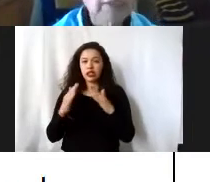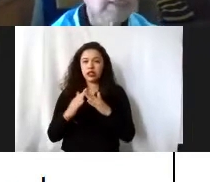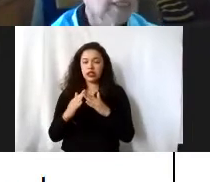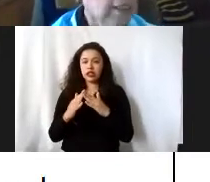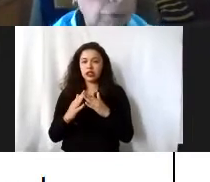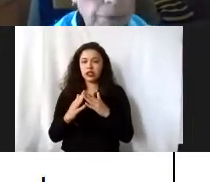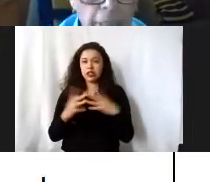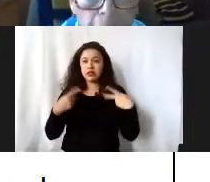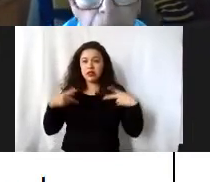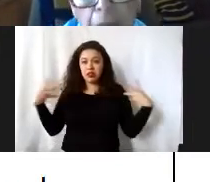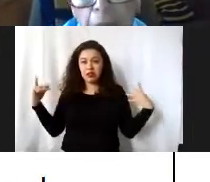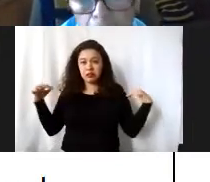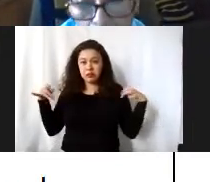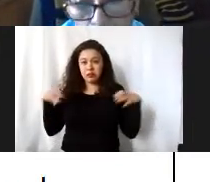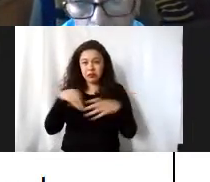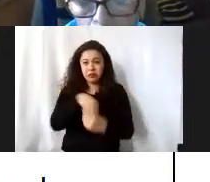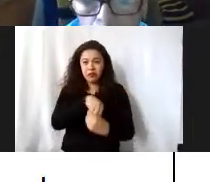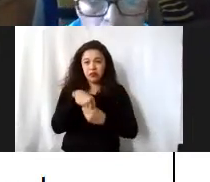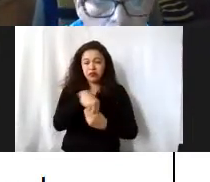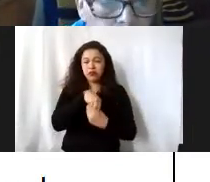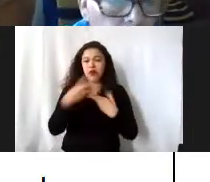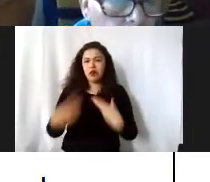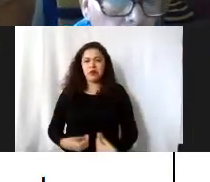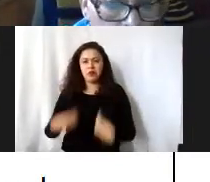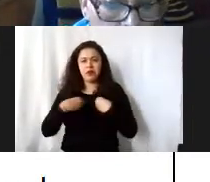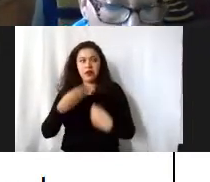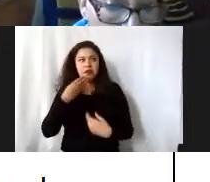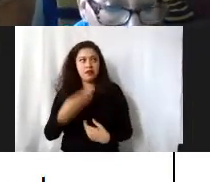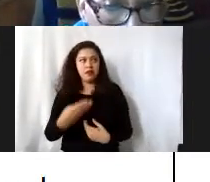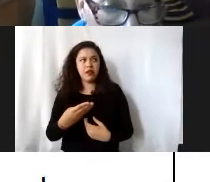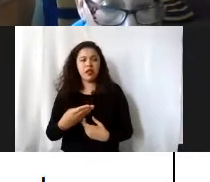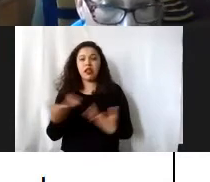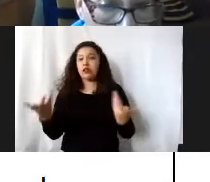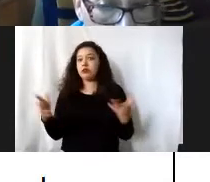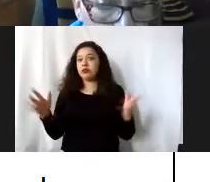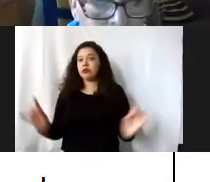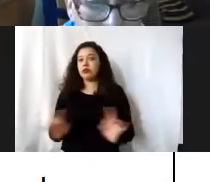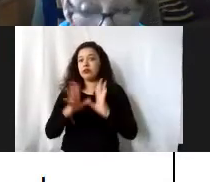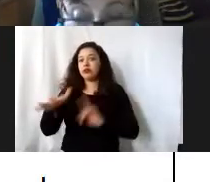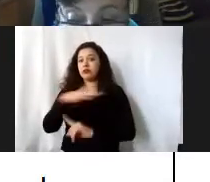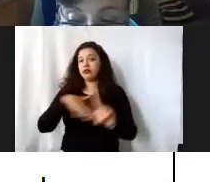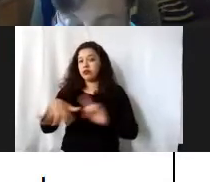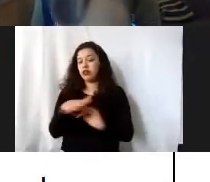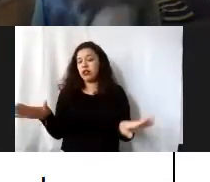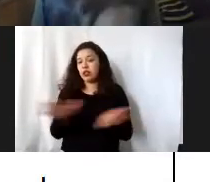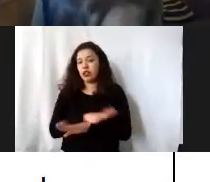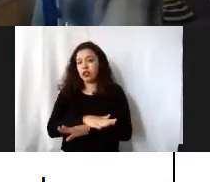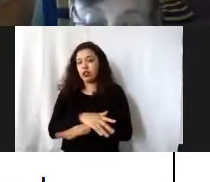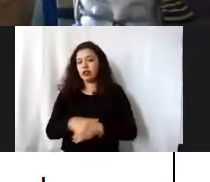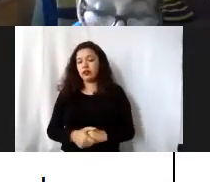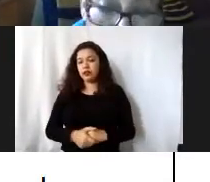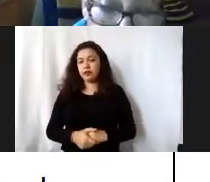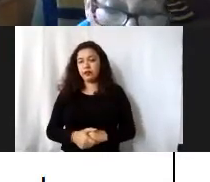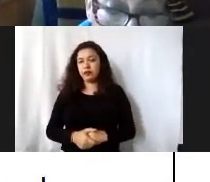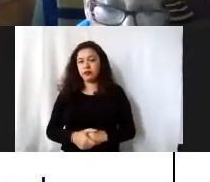aunque tenían o vivían bien, digamos, pues de pronto la situación nos cambia. Entonces, todas esas